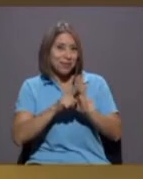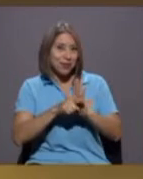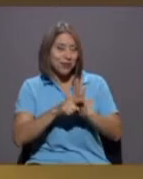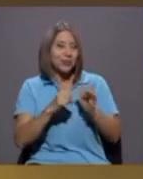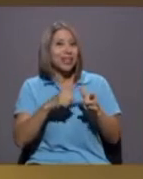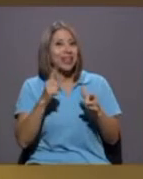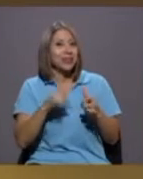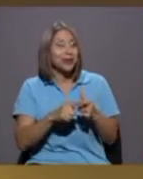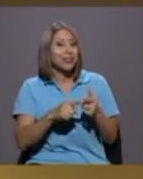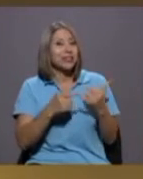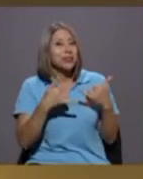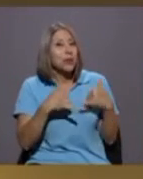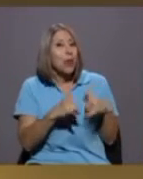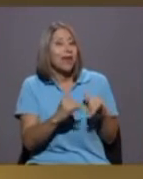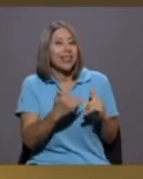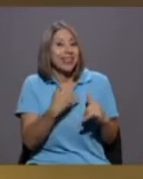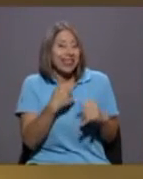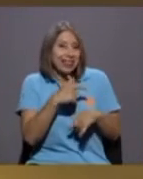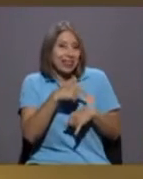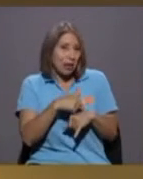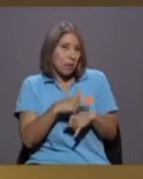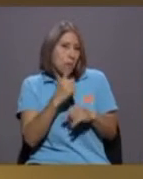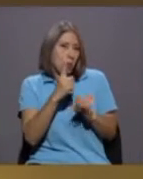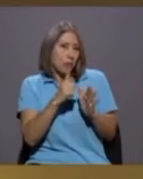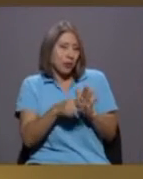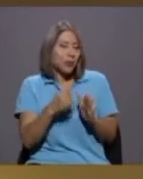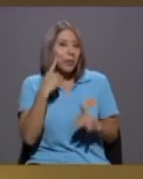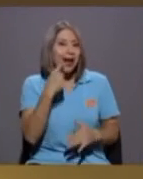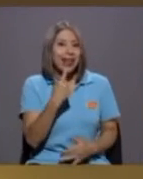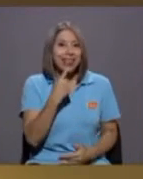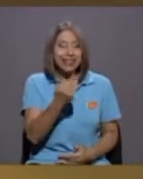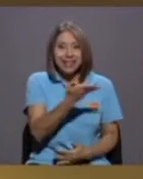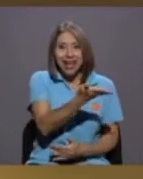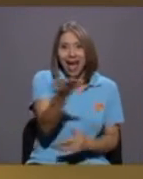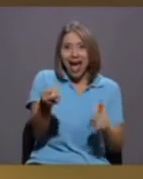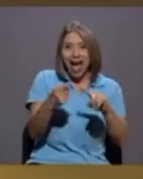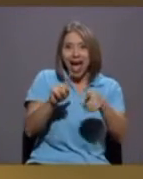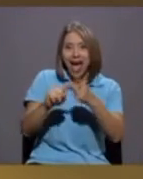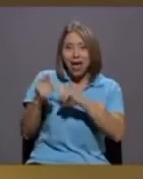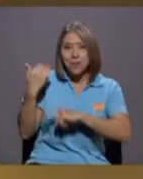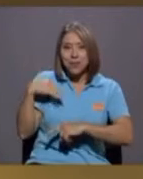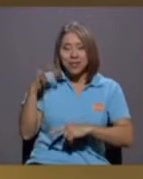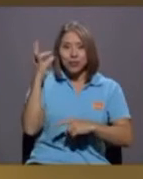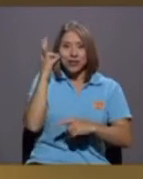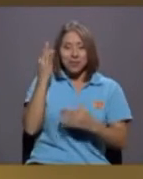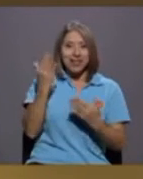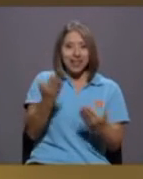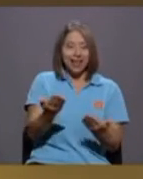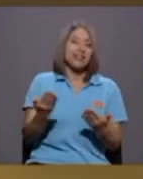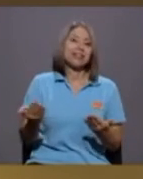queda cerca de 1 para decirle a las amigas y amigos